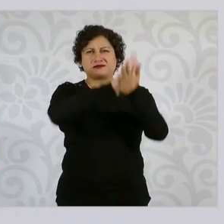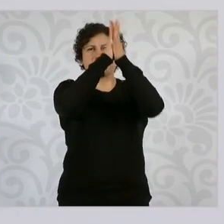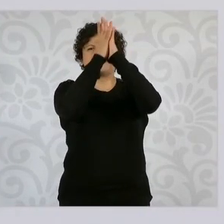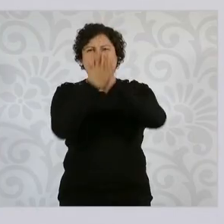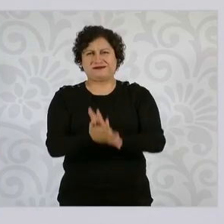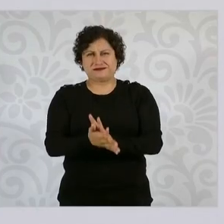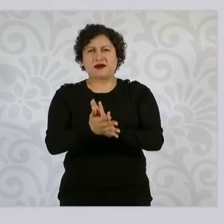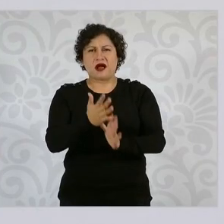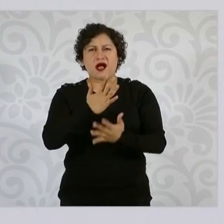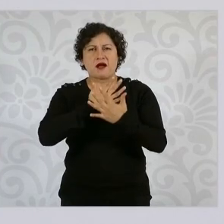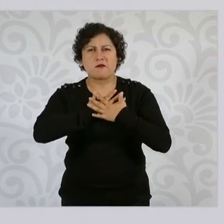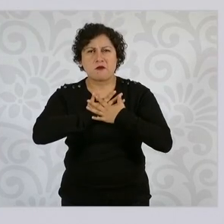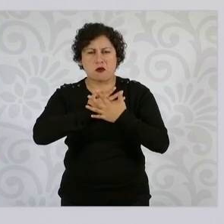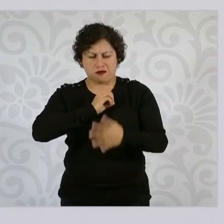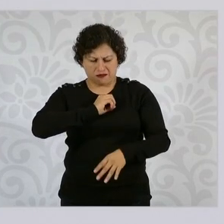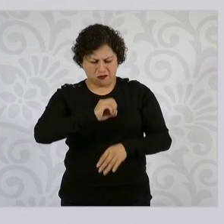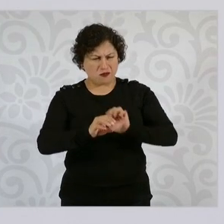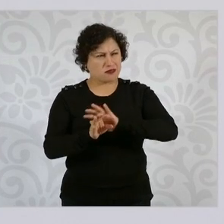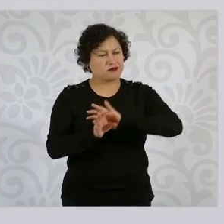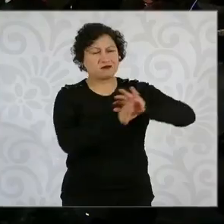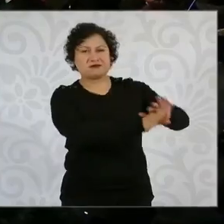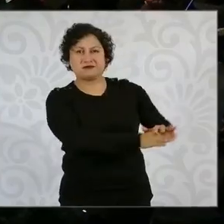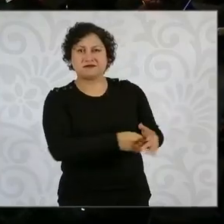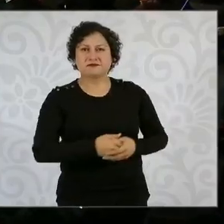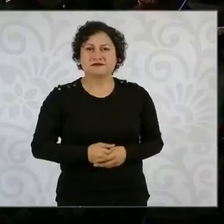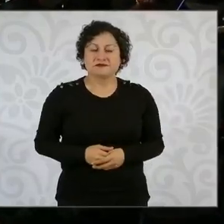ya a un lado.